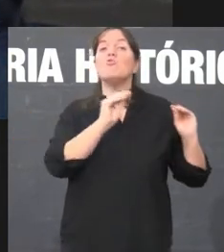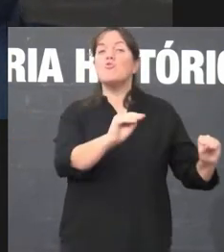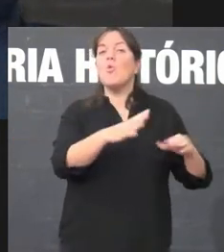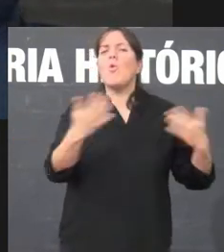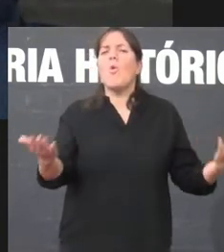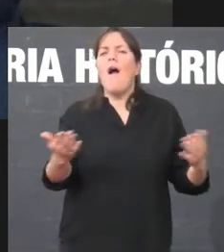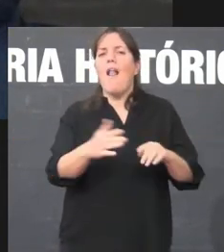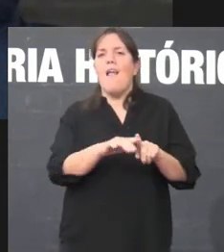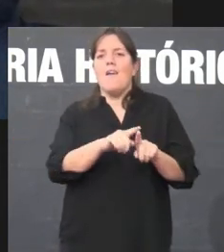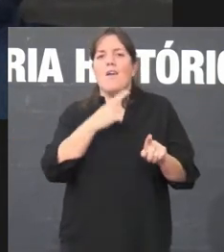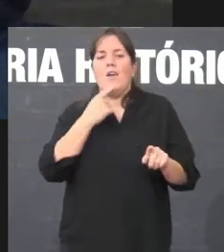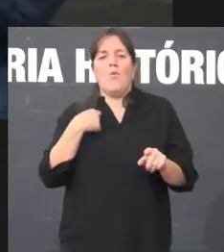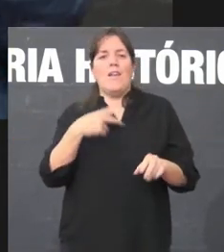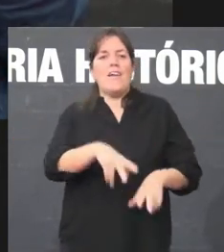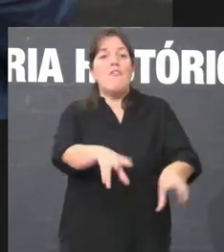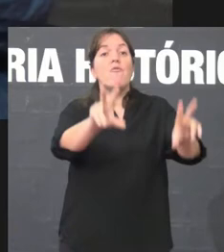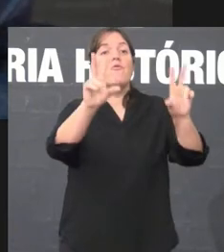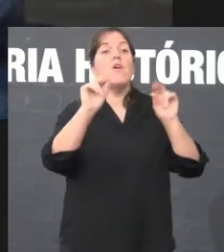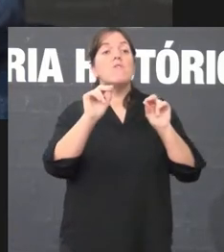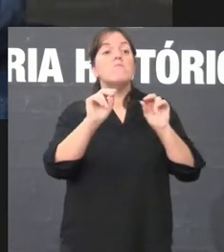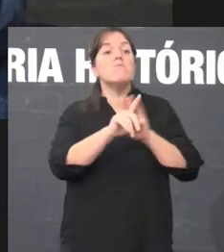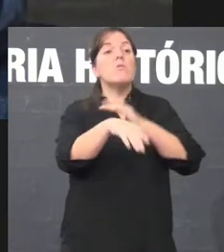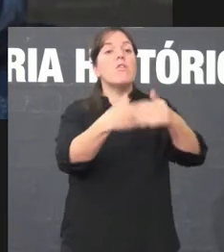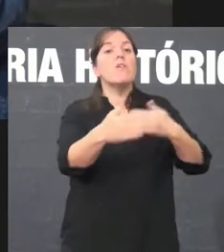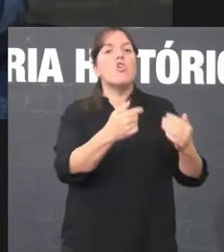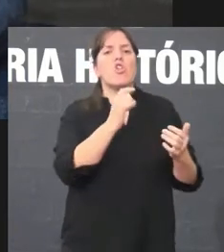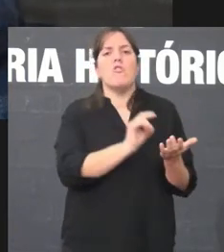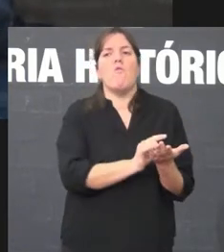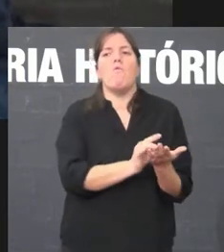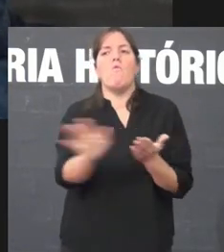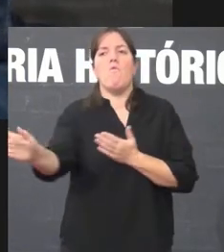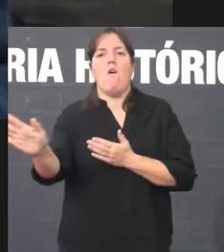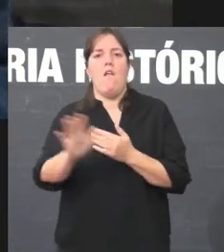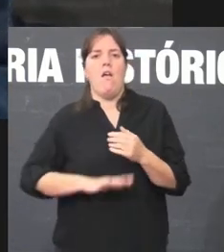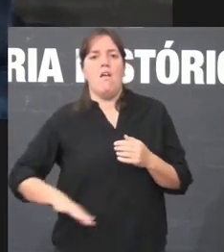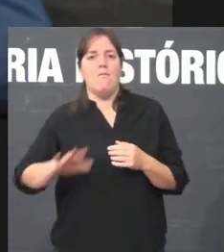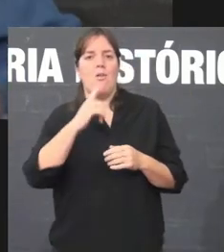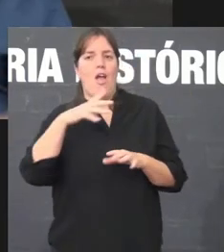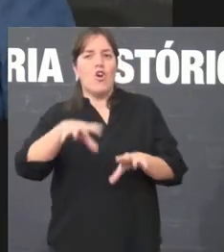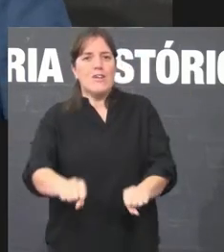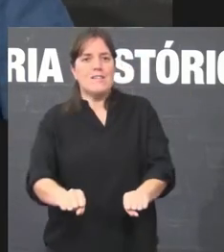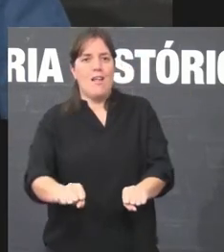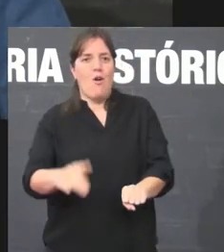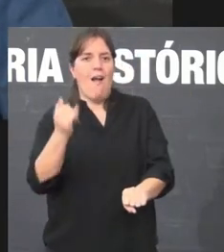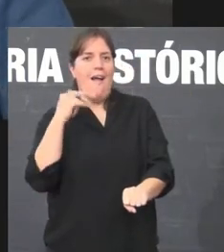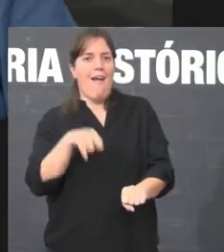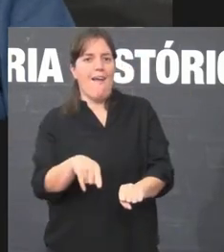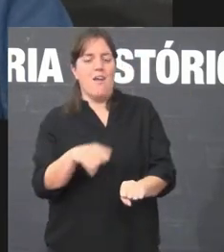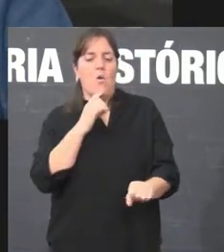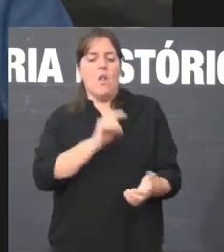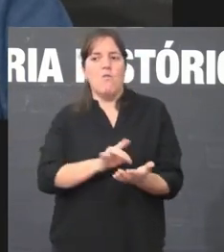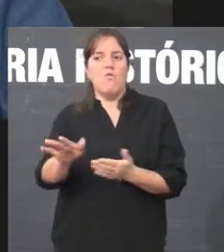que culmine el proceso, sino expulsarte del espacio que has conquistado. De hecho,